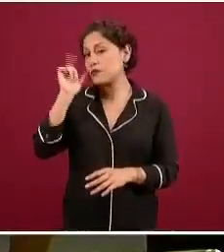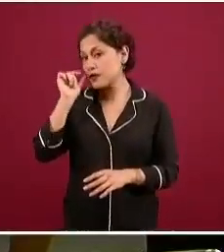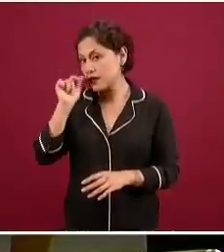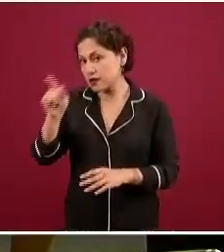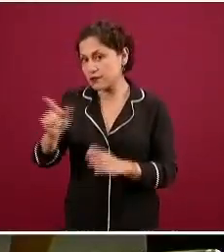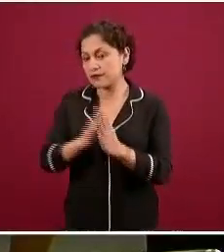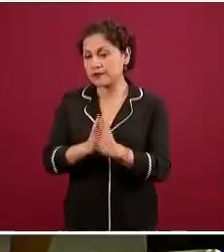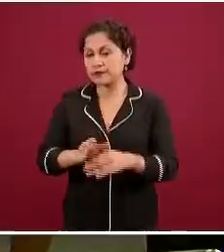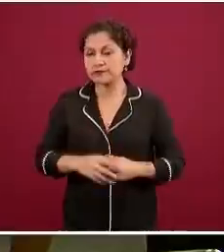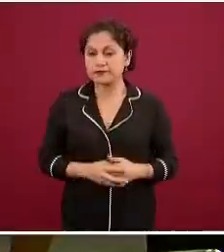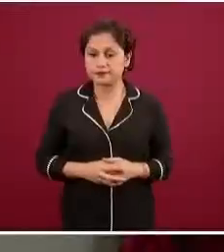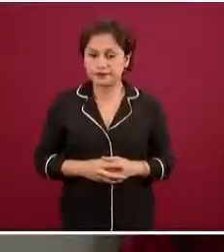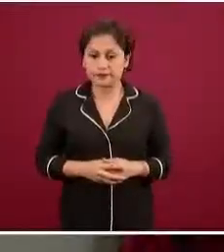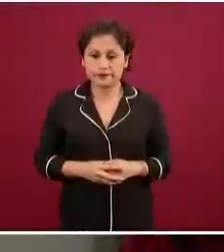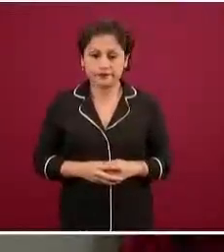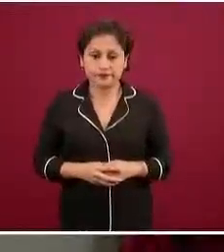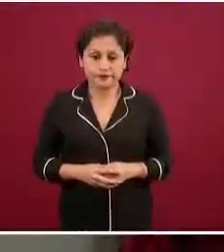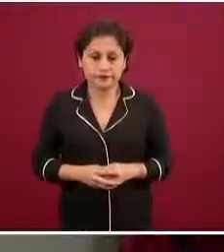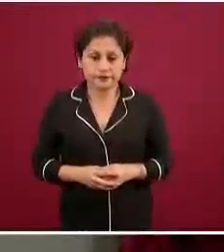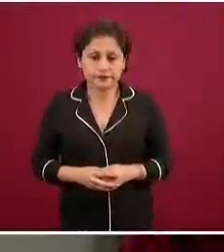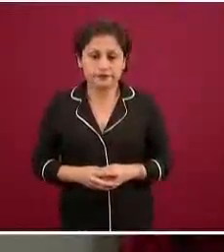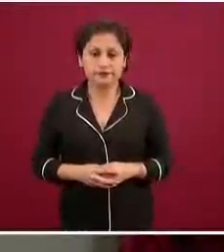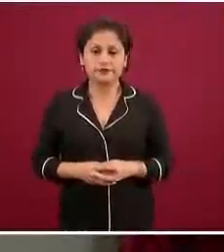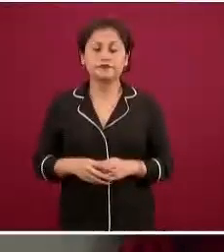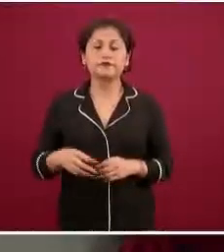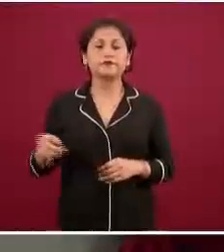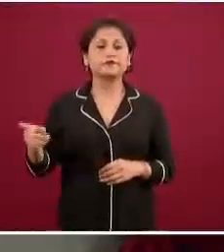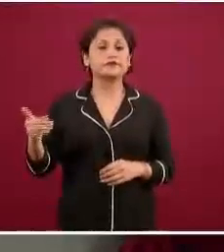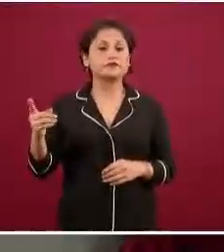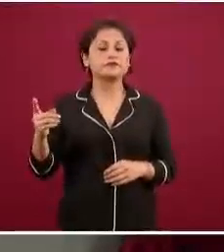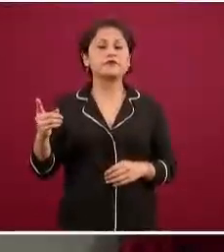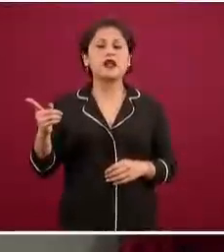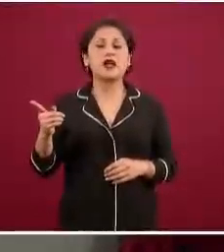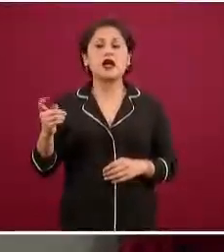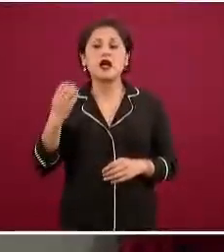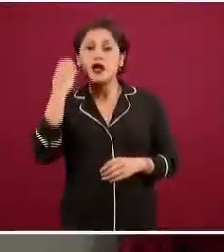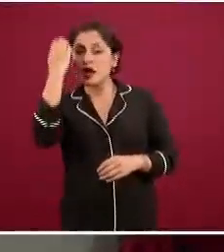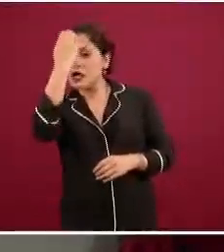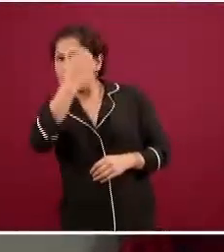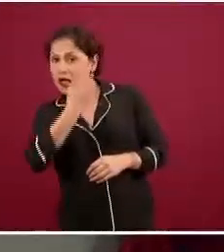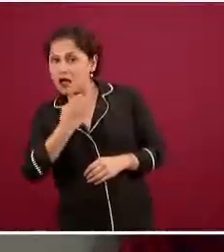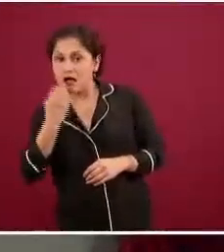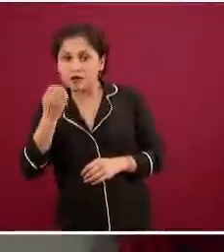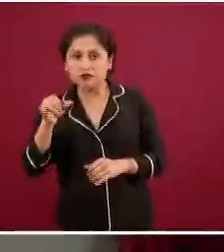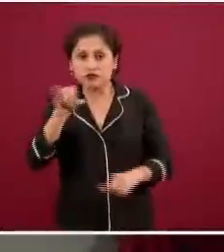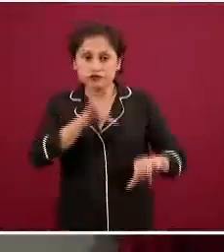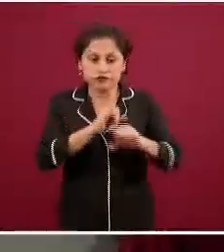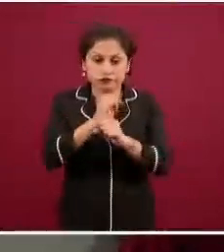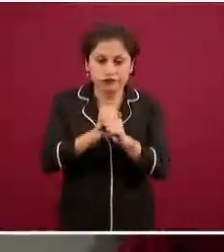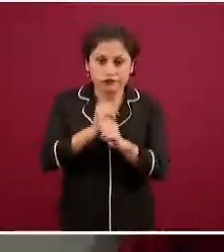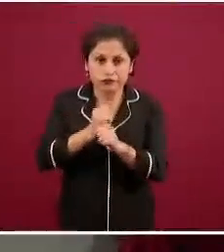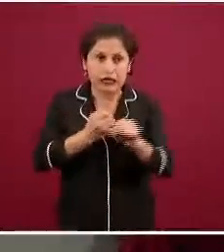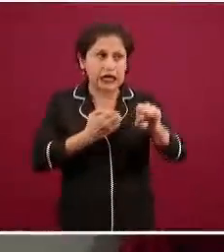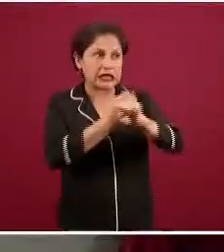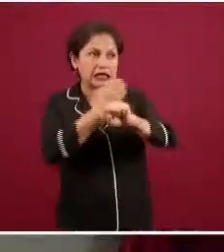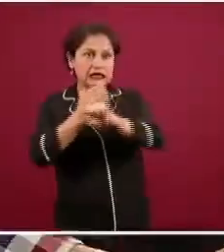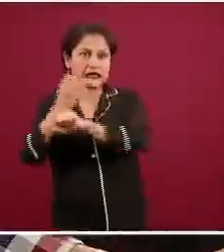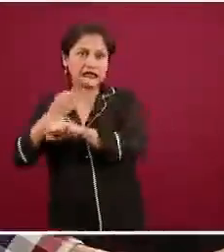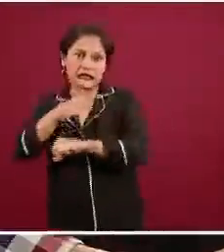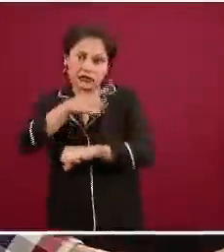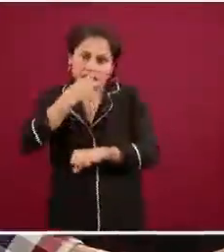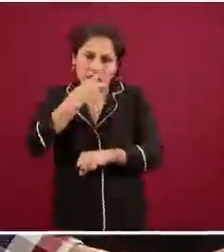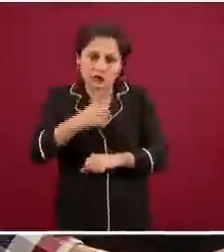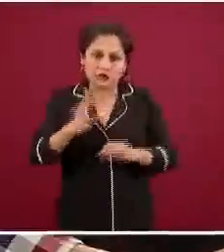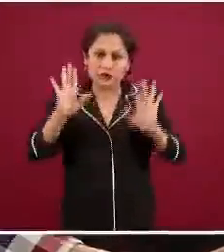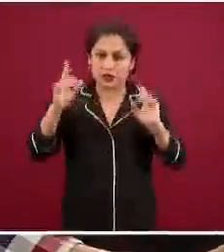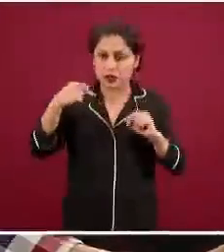a entregar pruebas rápidas, entiendo que 500,000 pruebas rápidas en los estados. Lo que le quiero preguntar es si